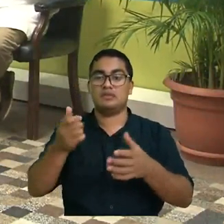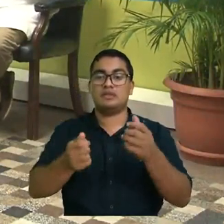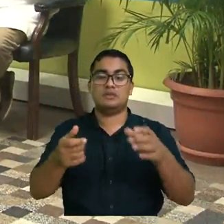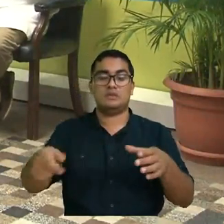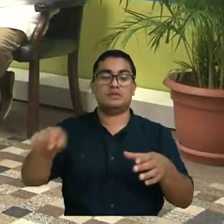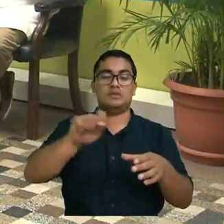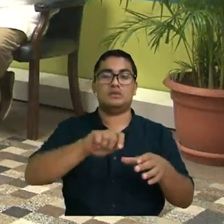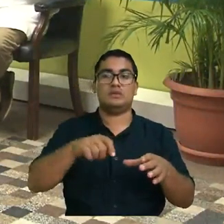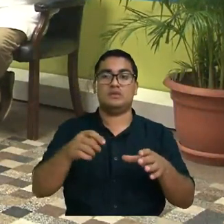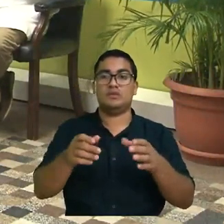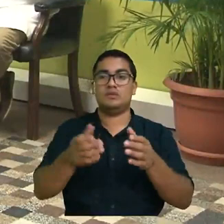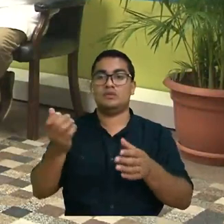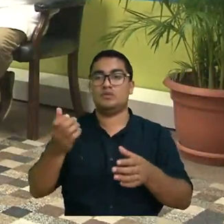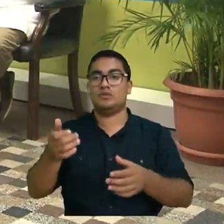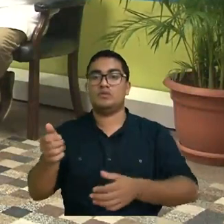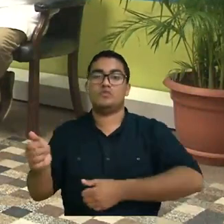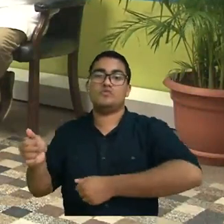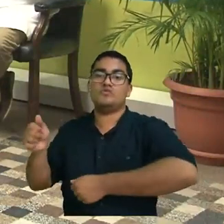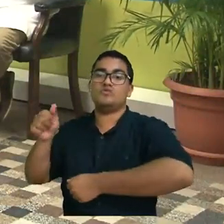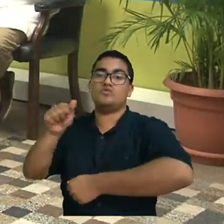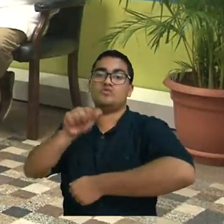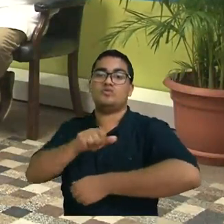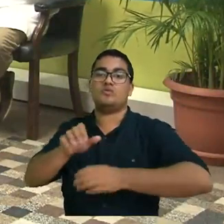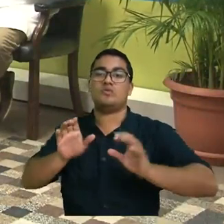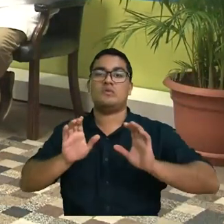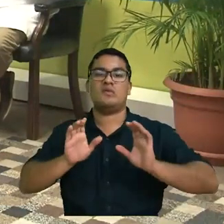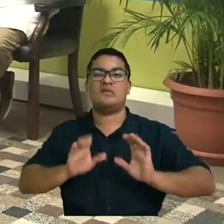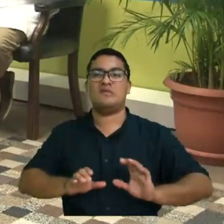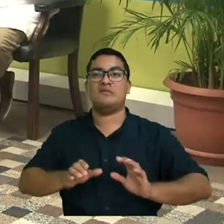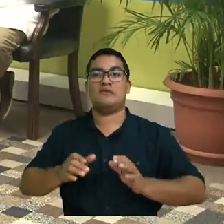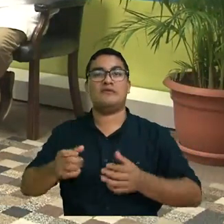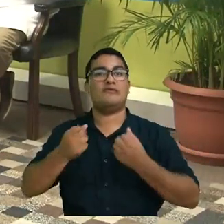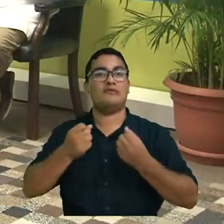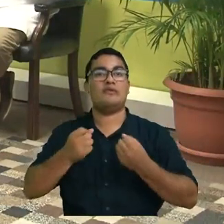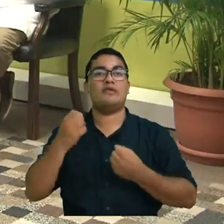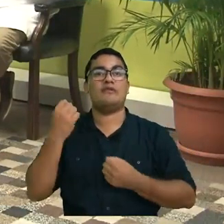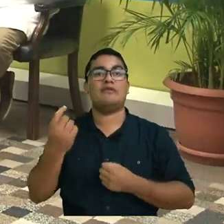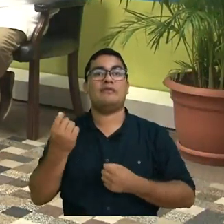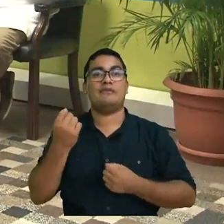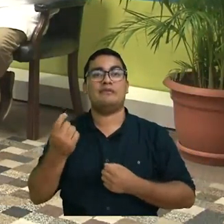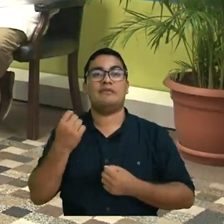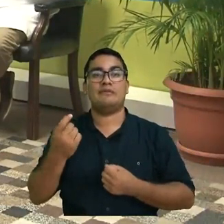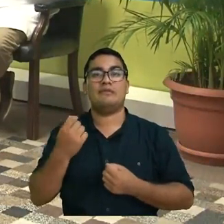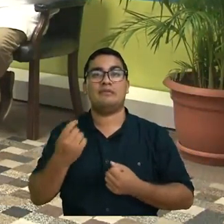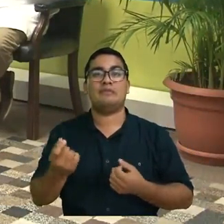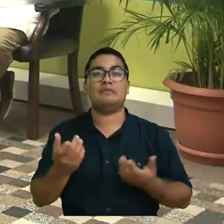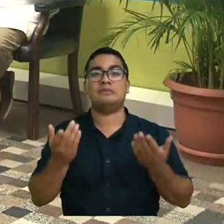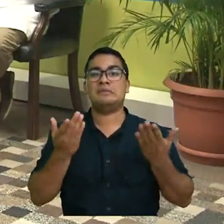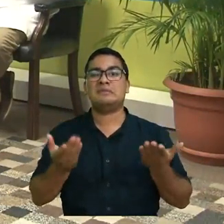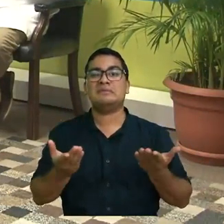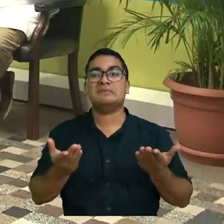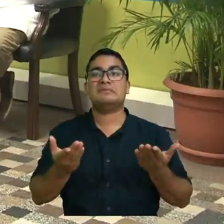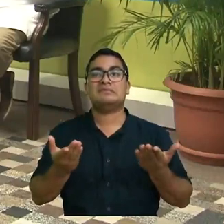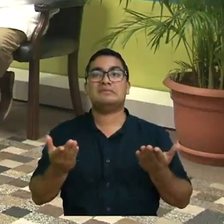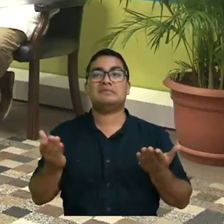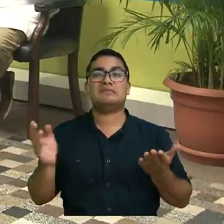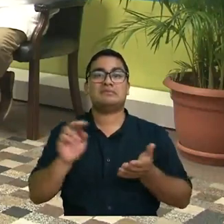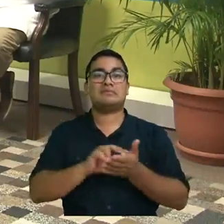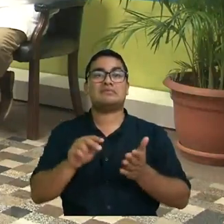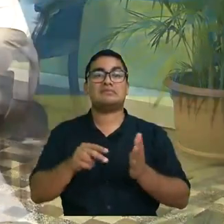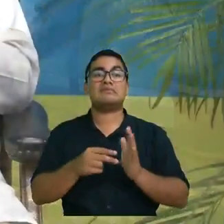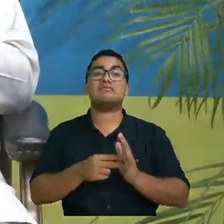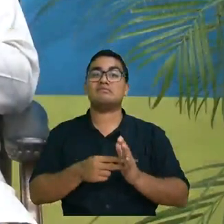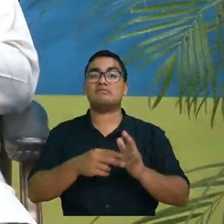niños, los títulos de anticuerpos no están muy desarrollados, no tienen suficiente, entonces ahí este grupo es